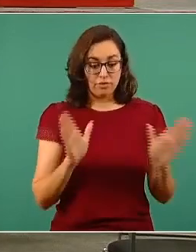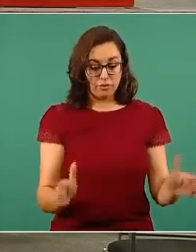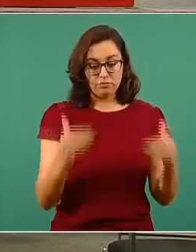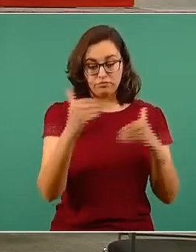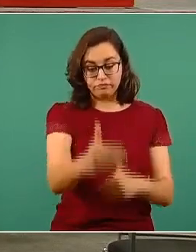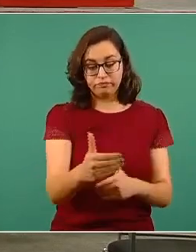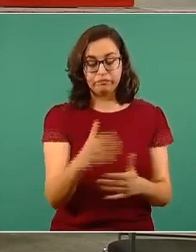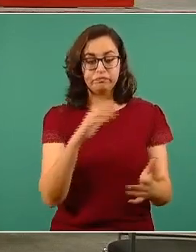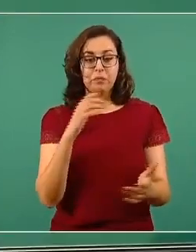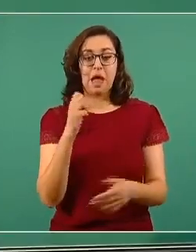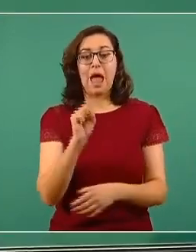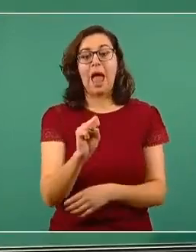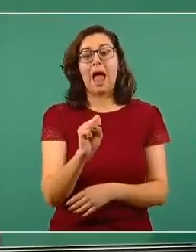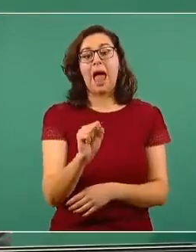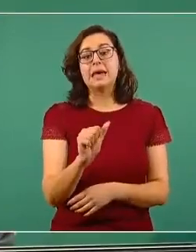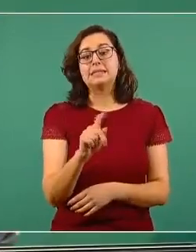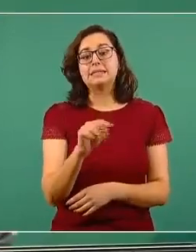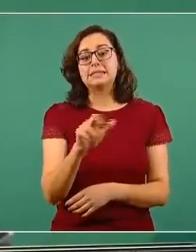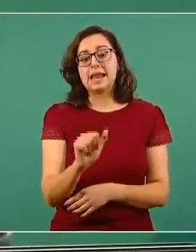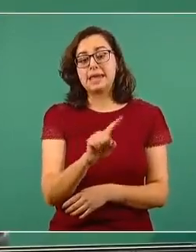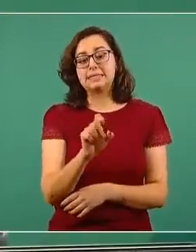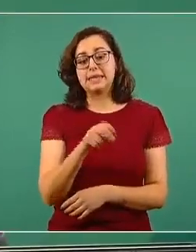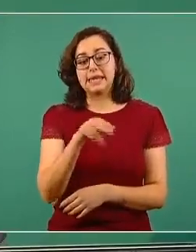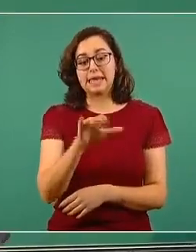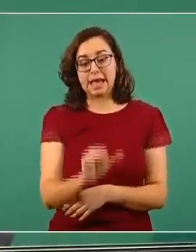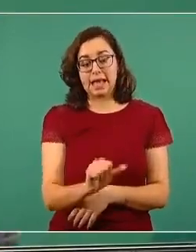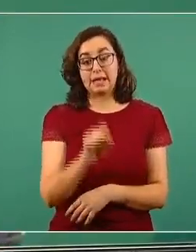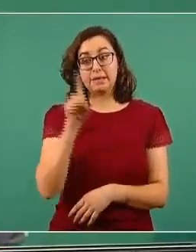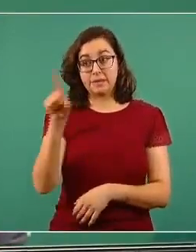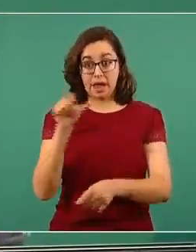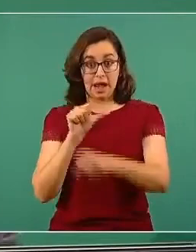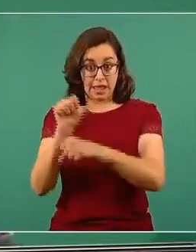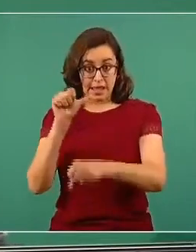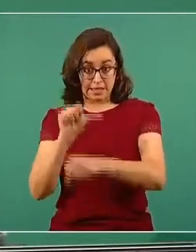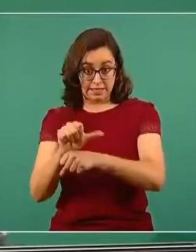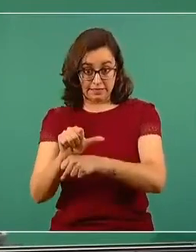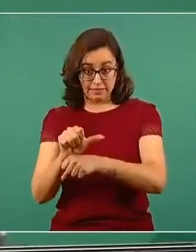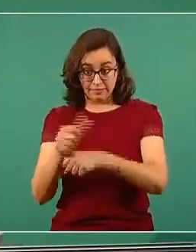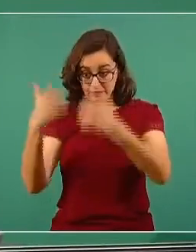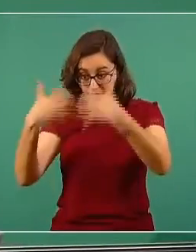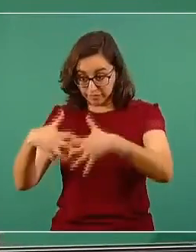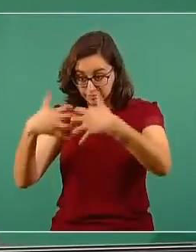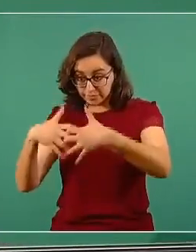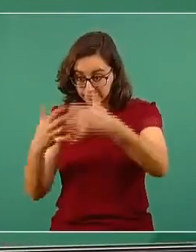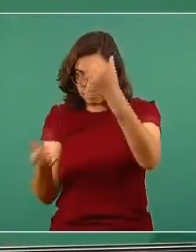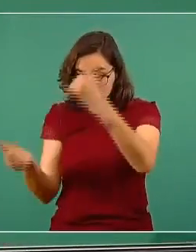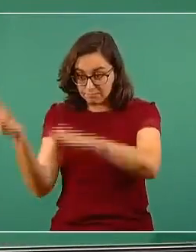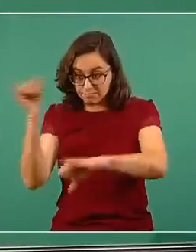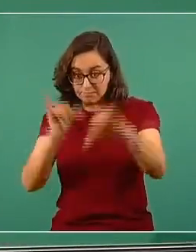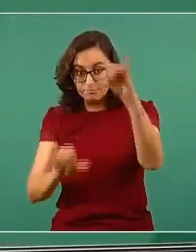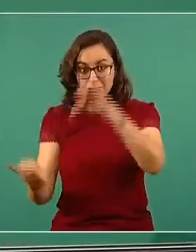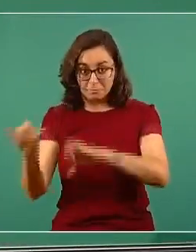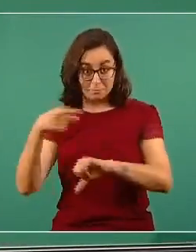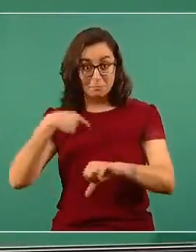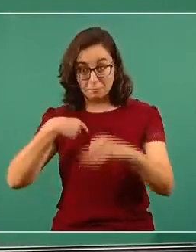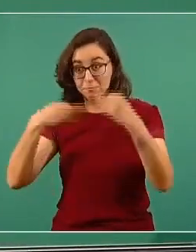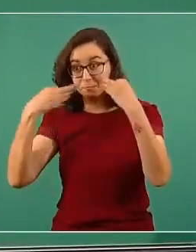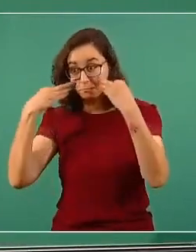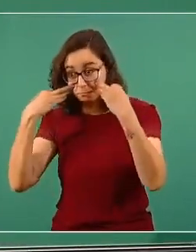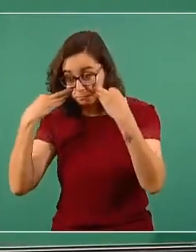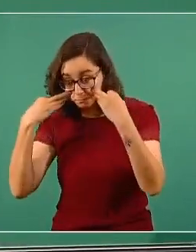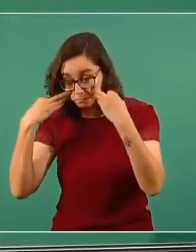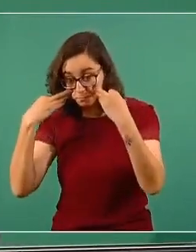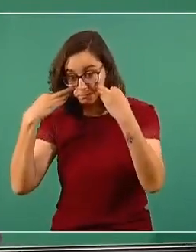vacuna AstraZeneca que se fabricaron en Argentina, me consta, yo los vi cuando estaba en enero